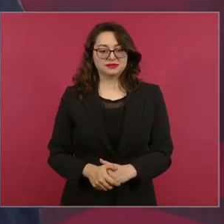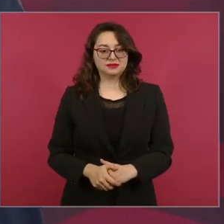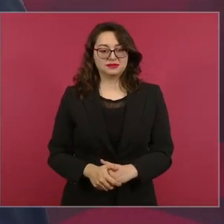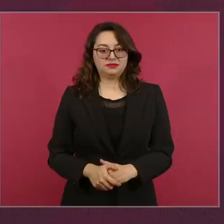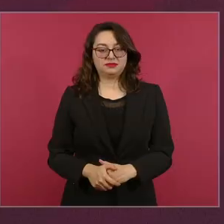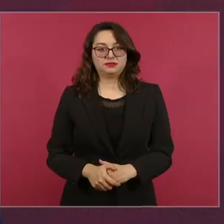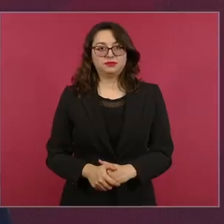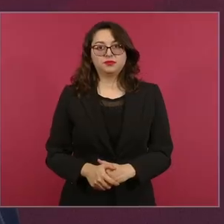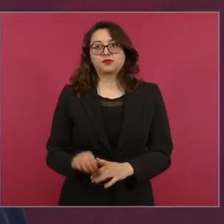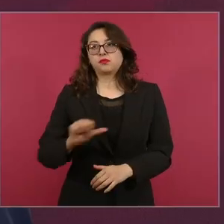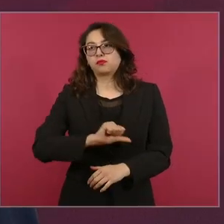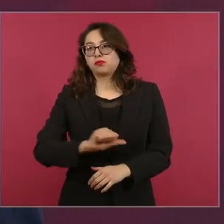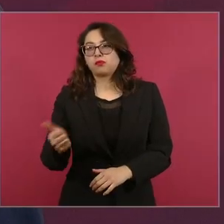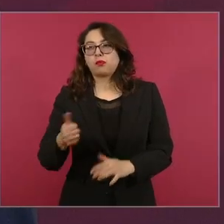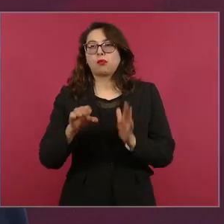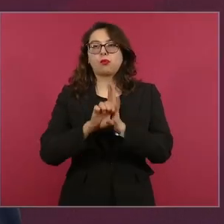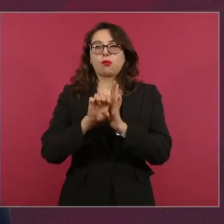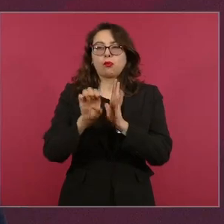sabían